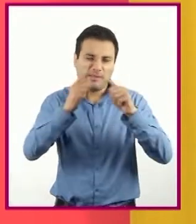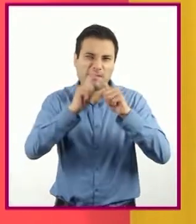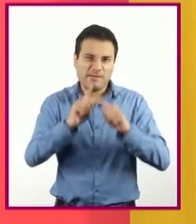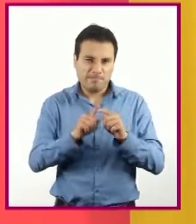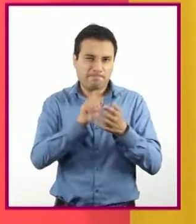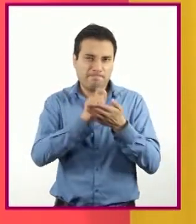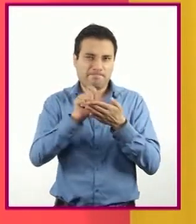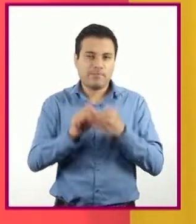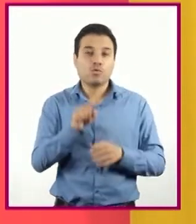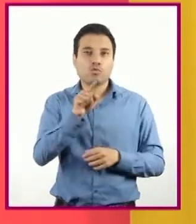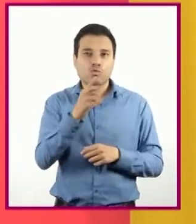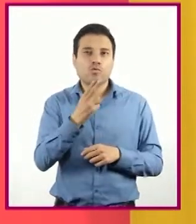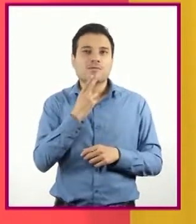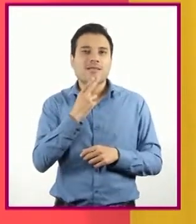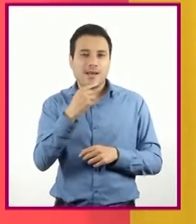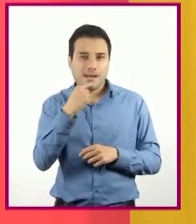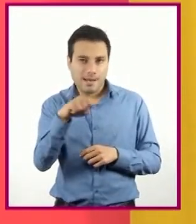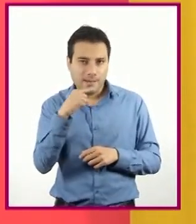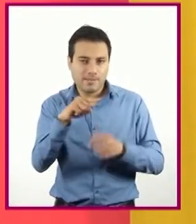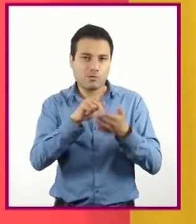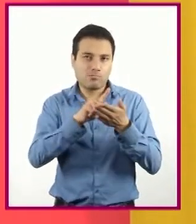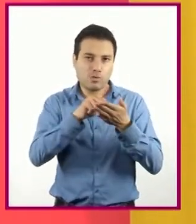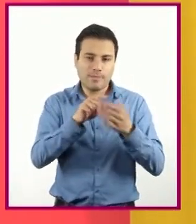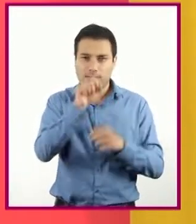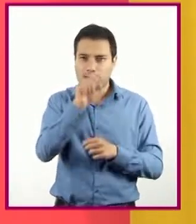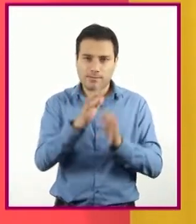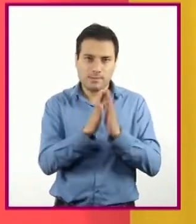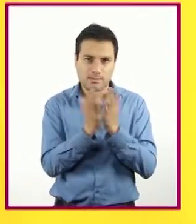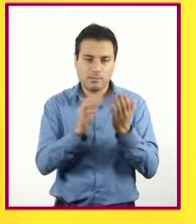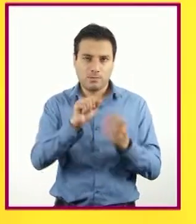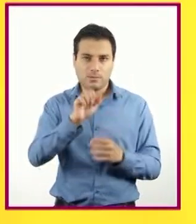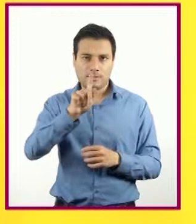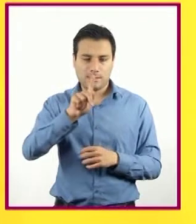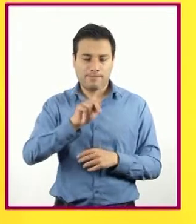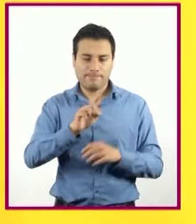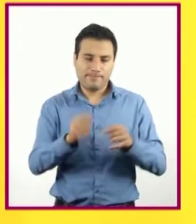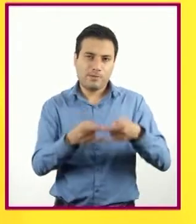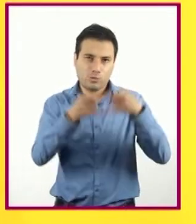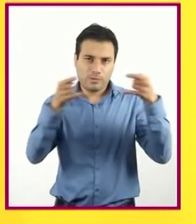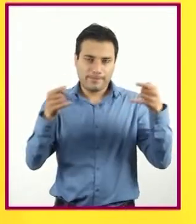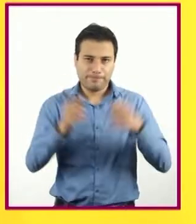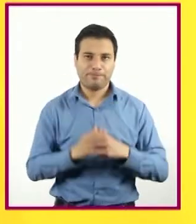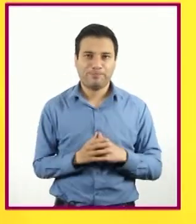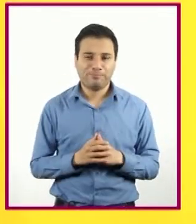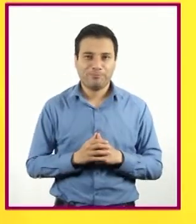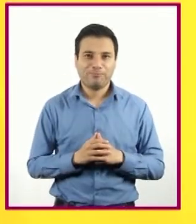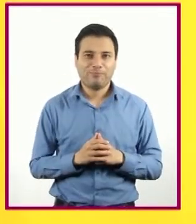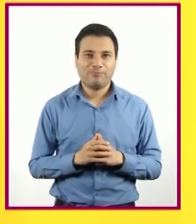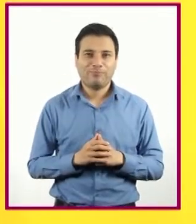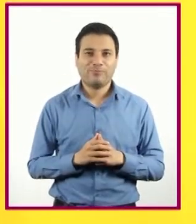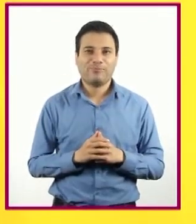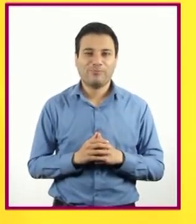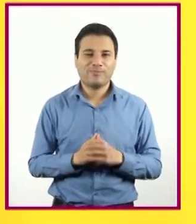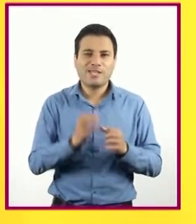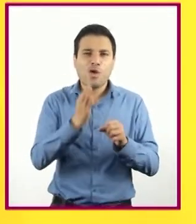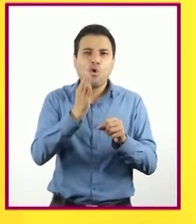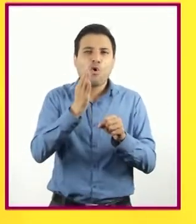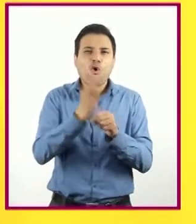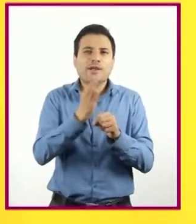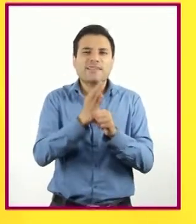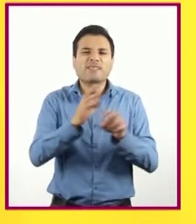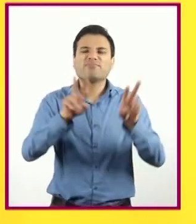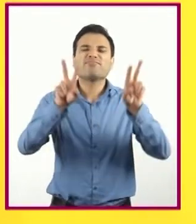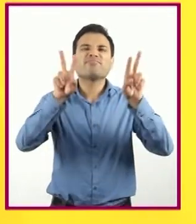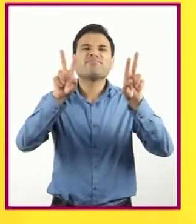Tengan a la mano su lápiz y bolígrafo, así como su libro de texto. La sesión del día de hoy se titula